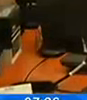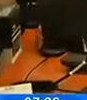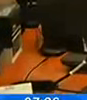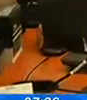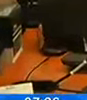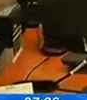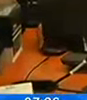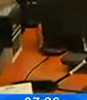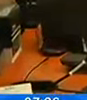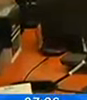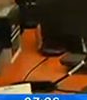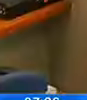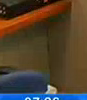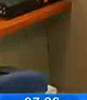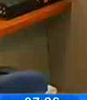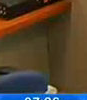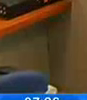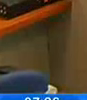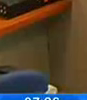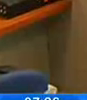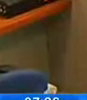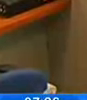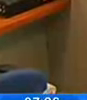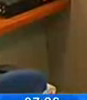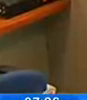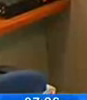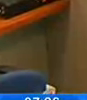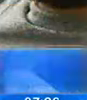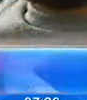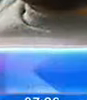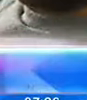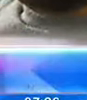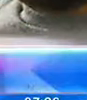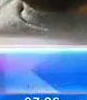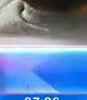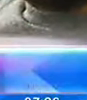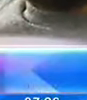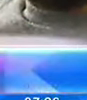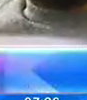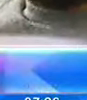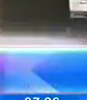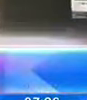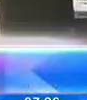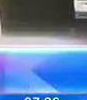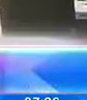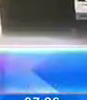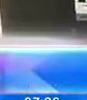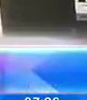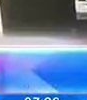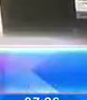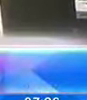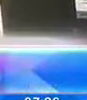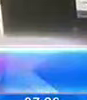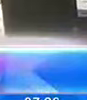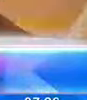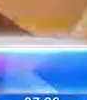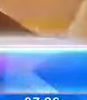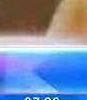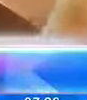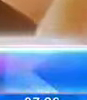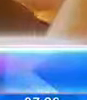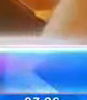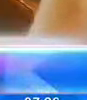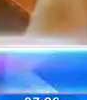pausa comercial, amigos televidentes, pero al retornar les contamos que los gastos personales de adultos mayores dependientes podrán ser deducidos para el pago